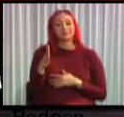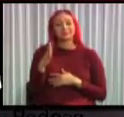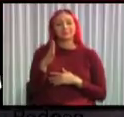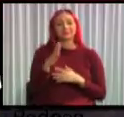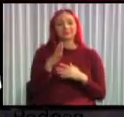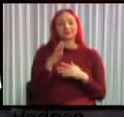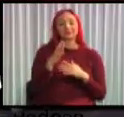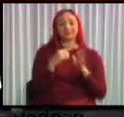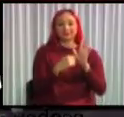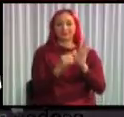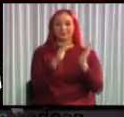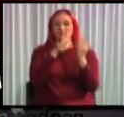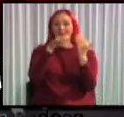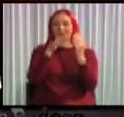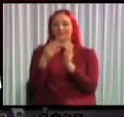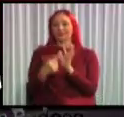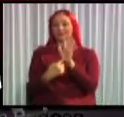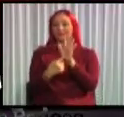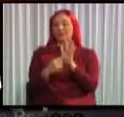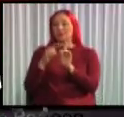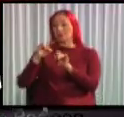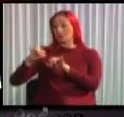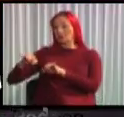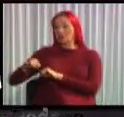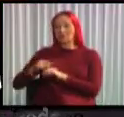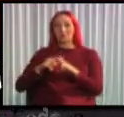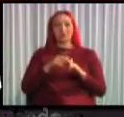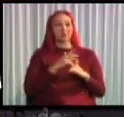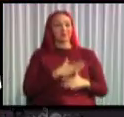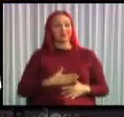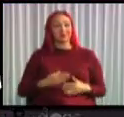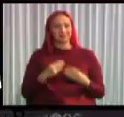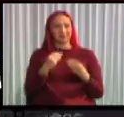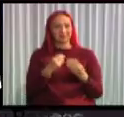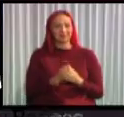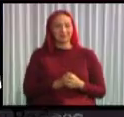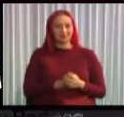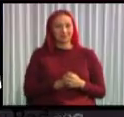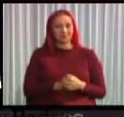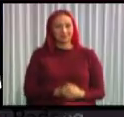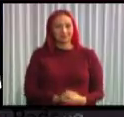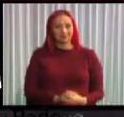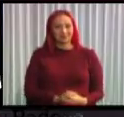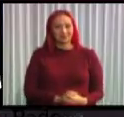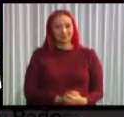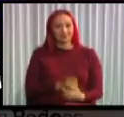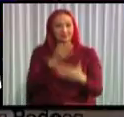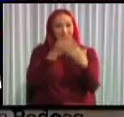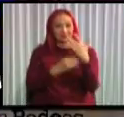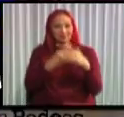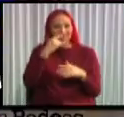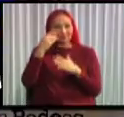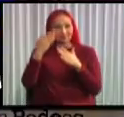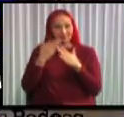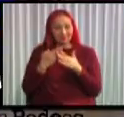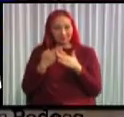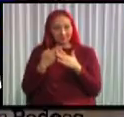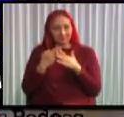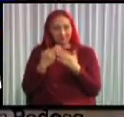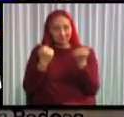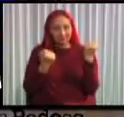que uno exhibía ante todos sus amigos, ¿verdad? Y con el cual uno disfrutaba mucho. ¿Alguna vez el niñito le trajo un carrito